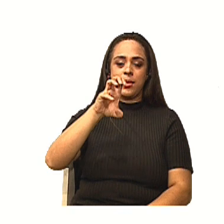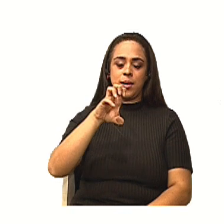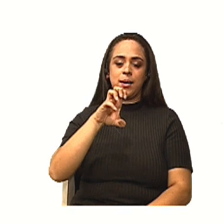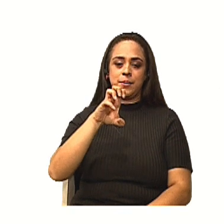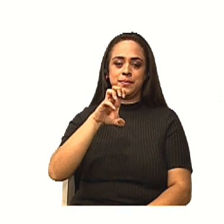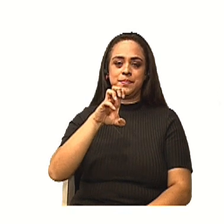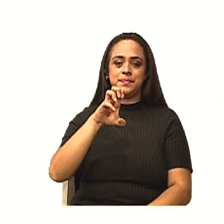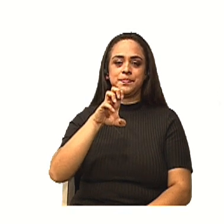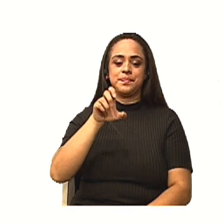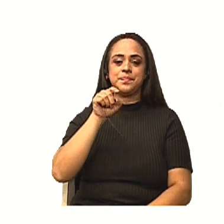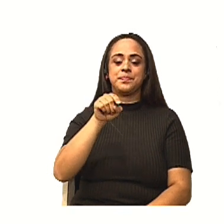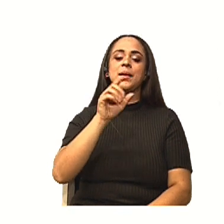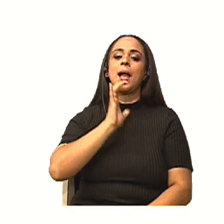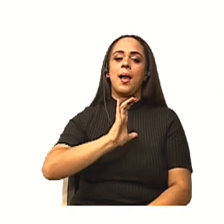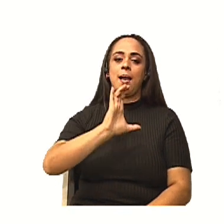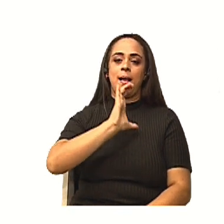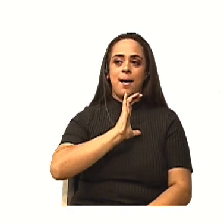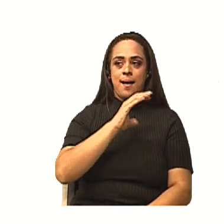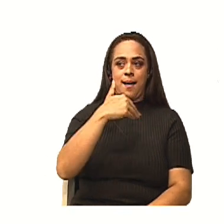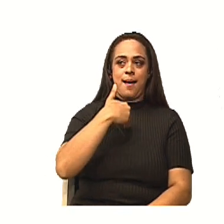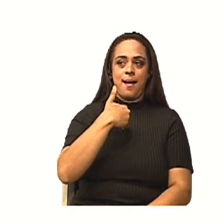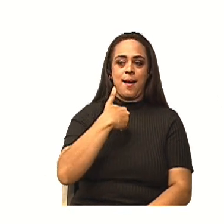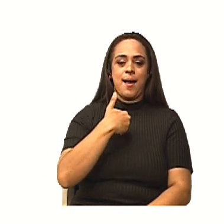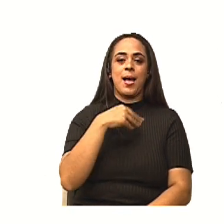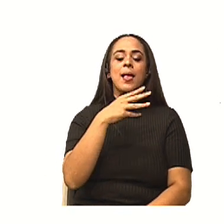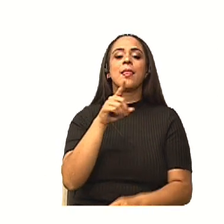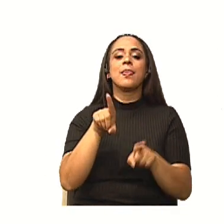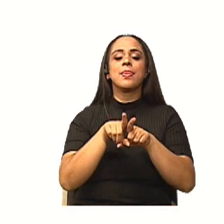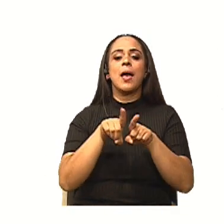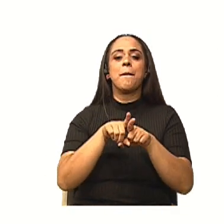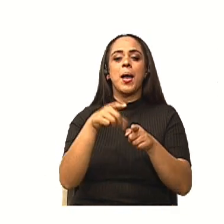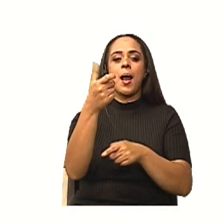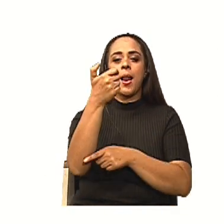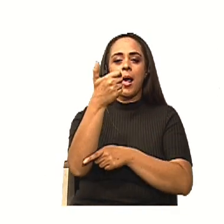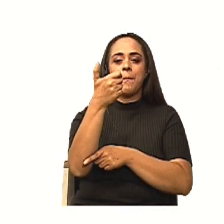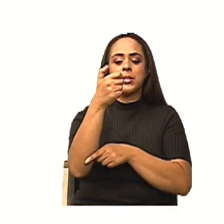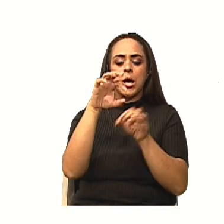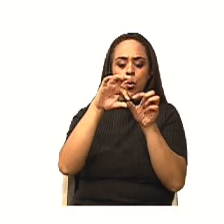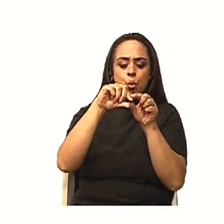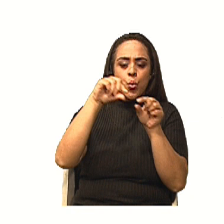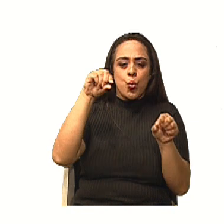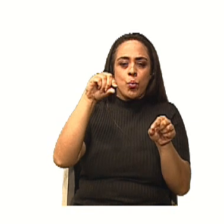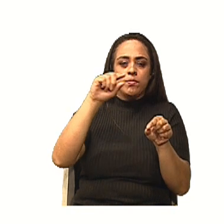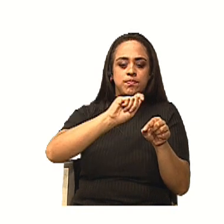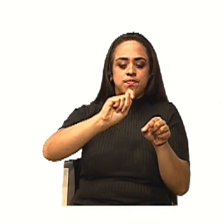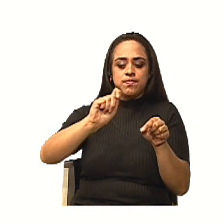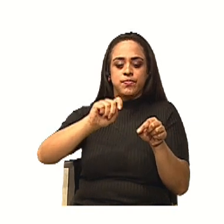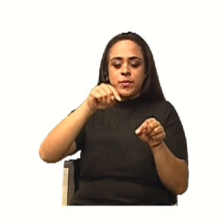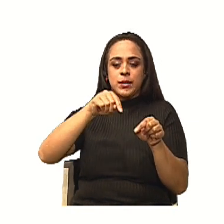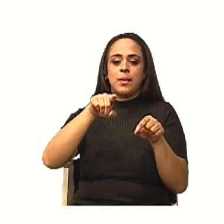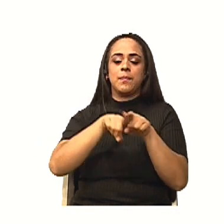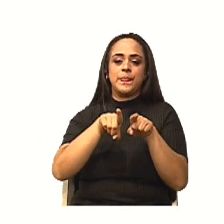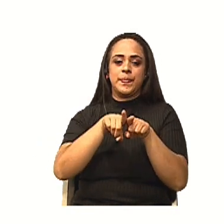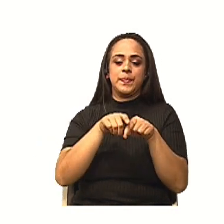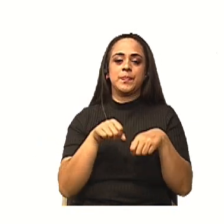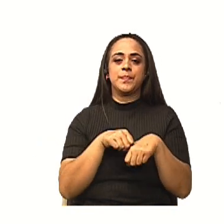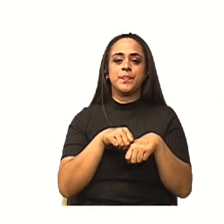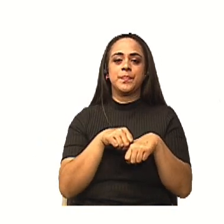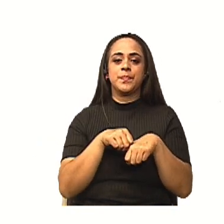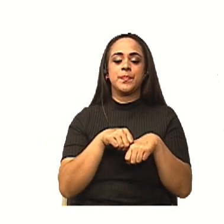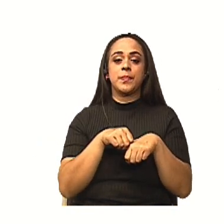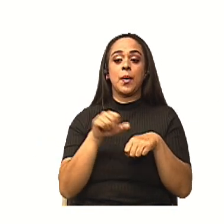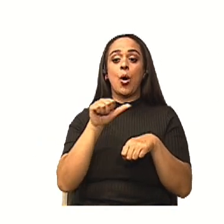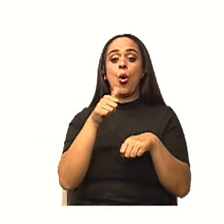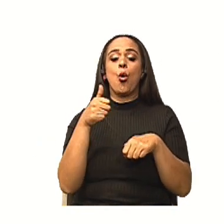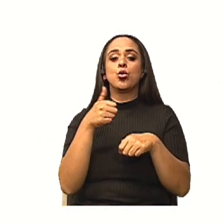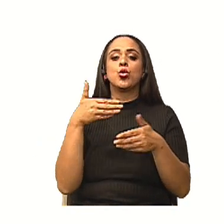las características que tienen. Dentro de las características que tienen los coloides está una que se llama el